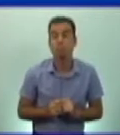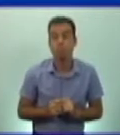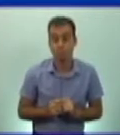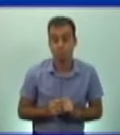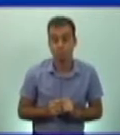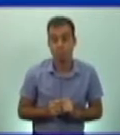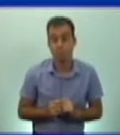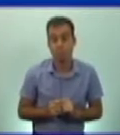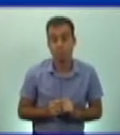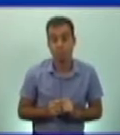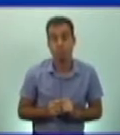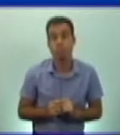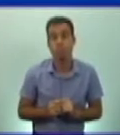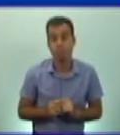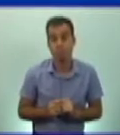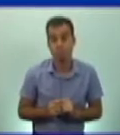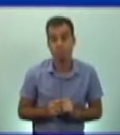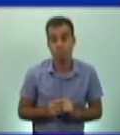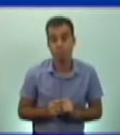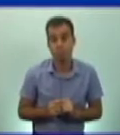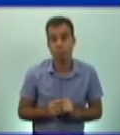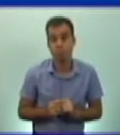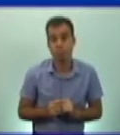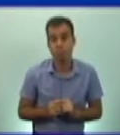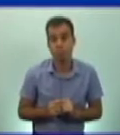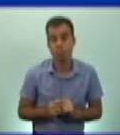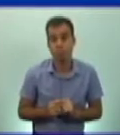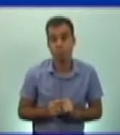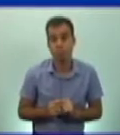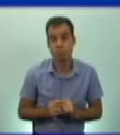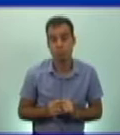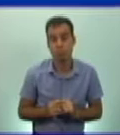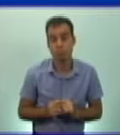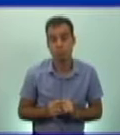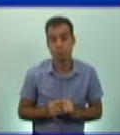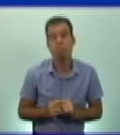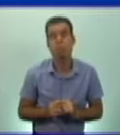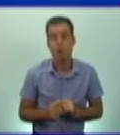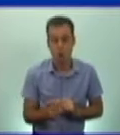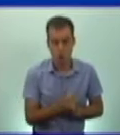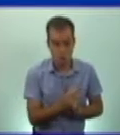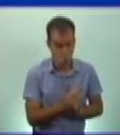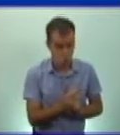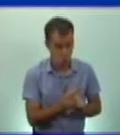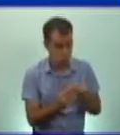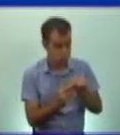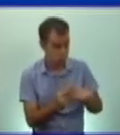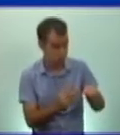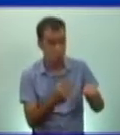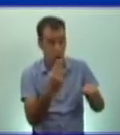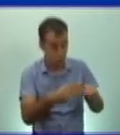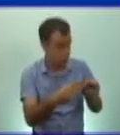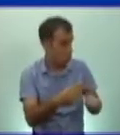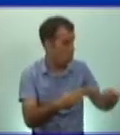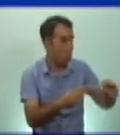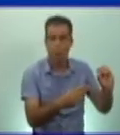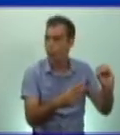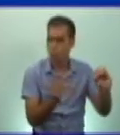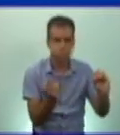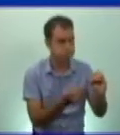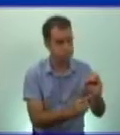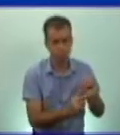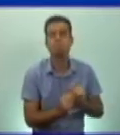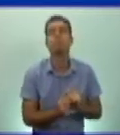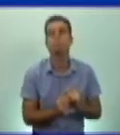tenía 1, pero ahora puse un 2 delante, que afecta tanto al hidrógeno como al oxígeno. Por tanto, tengo 2 átomos de